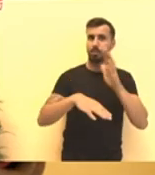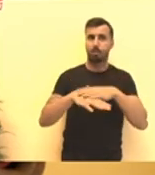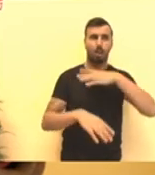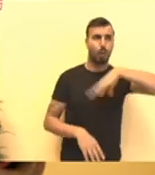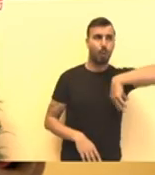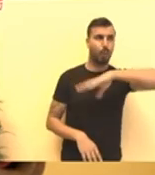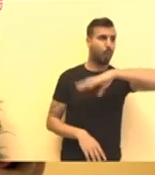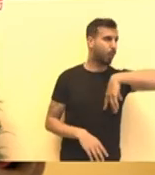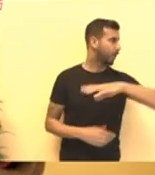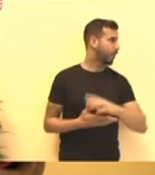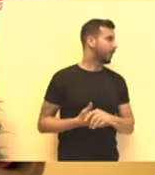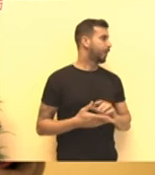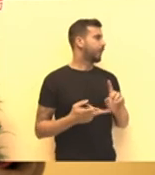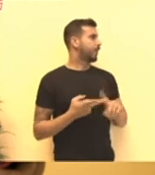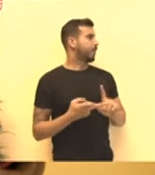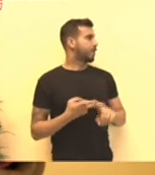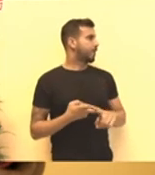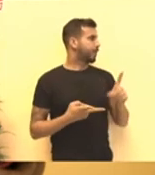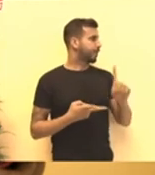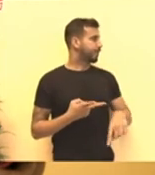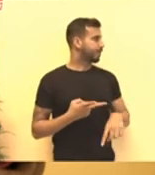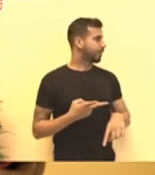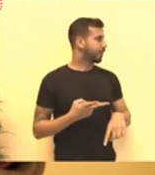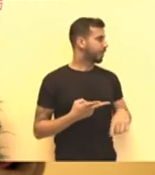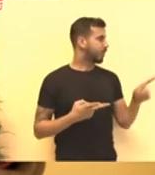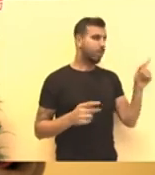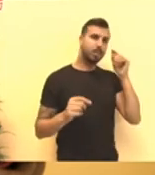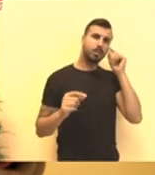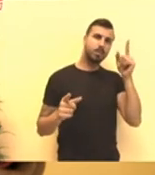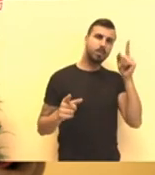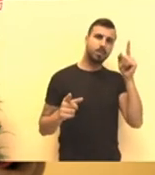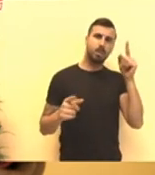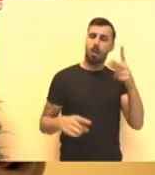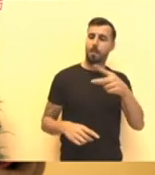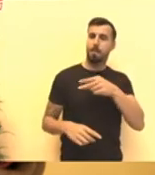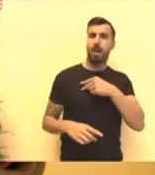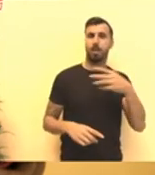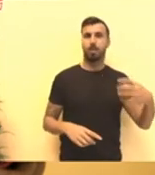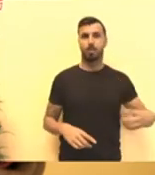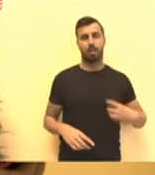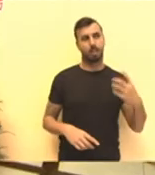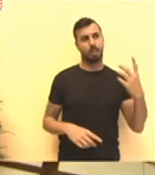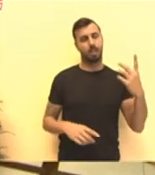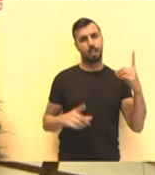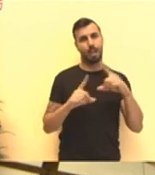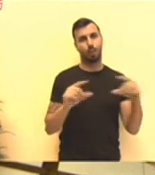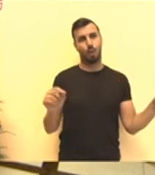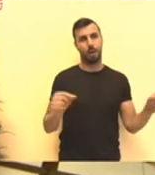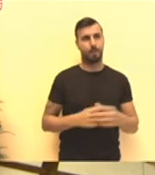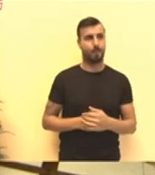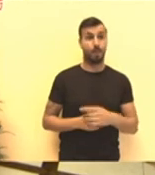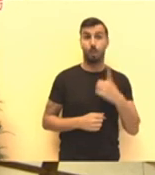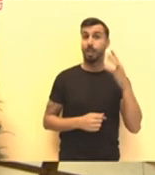Otra cosa que ha pasado y que nadie ha tenido en cuenta, ¿ustedes vieron los premios Princesa de Asturias? Bueno, pues una de